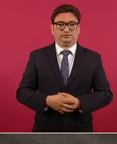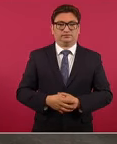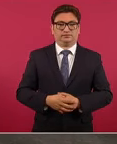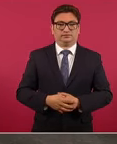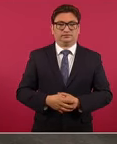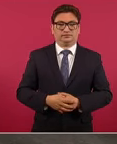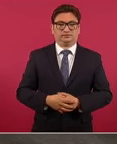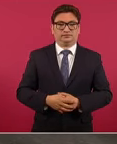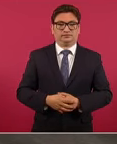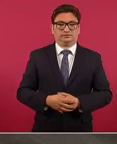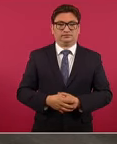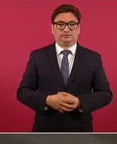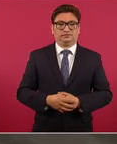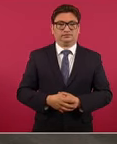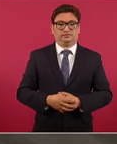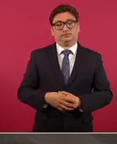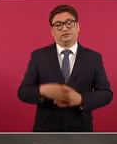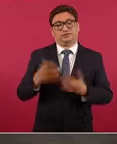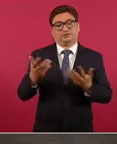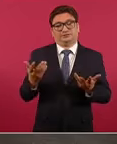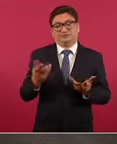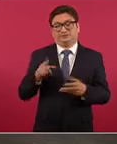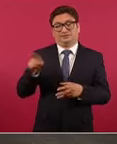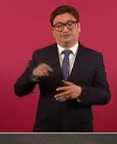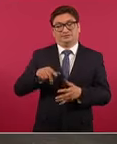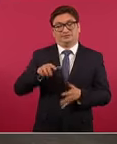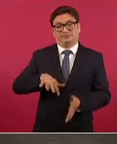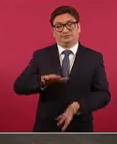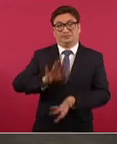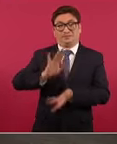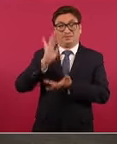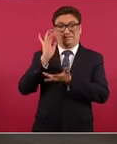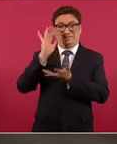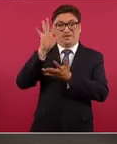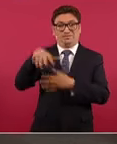pues el basketball es de los deportes